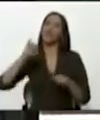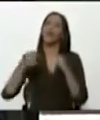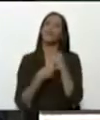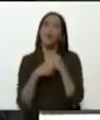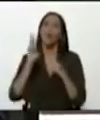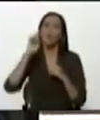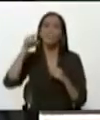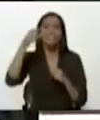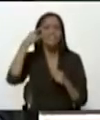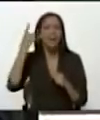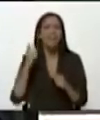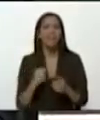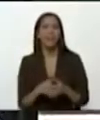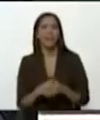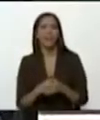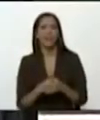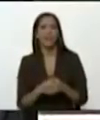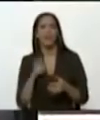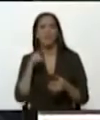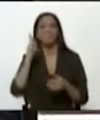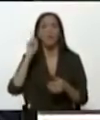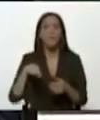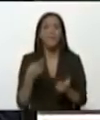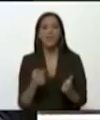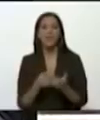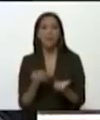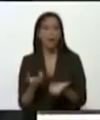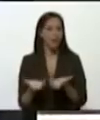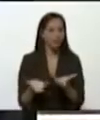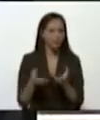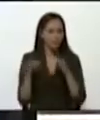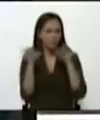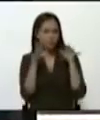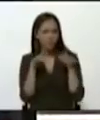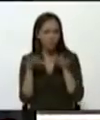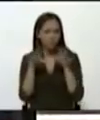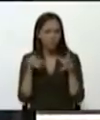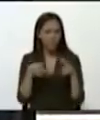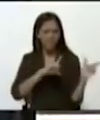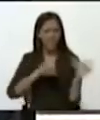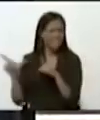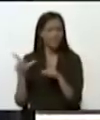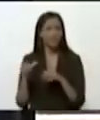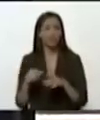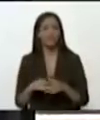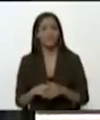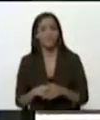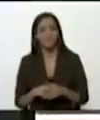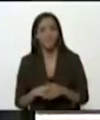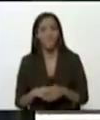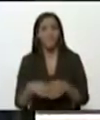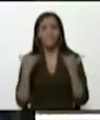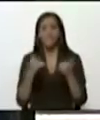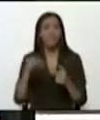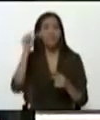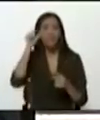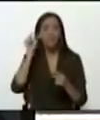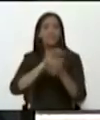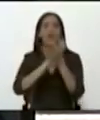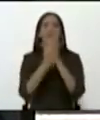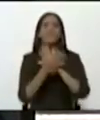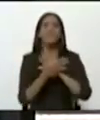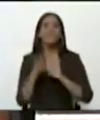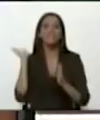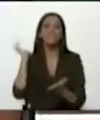sabía que ustedes le iban, o sea, a usted también lo estaban cocinando. Ya usted está cocinado. Ya su fecha de vencimiento llegó,